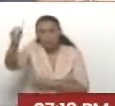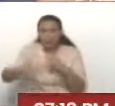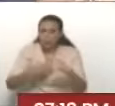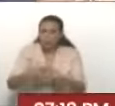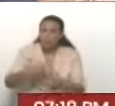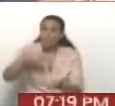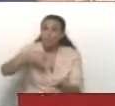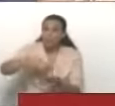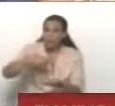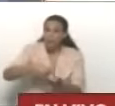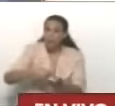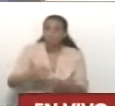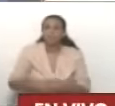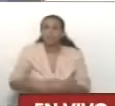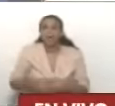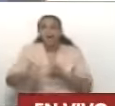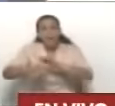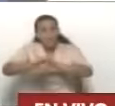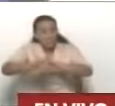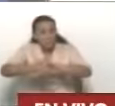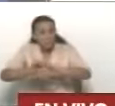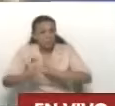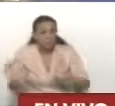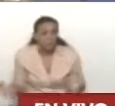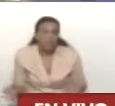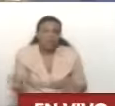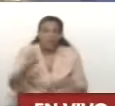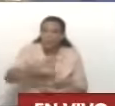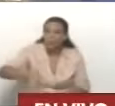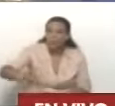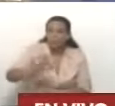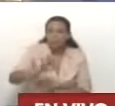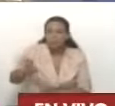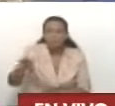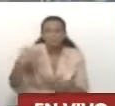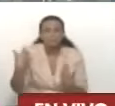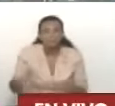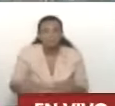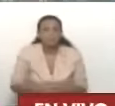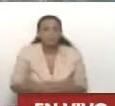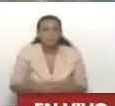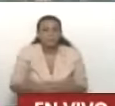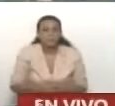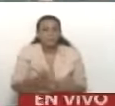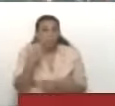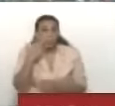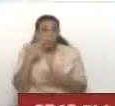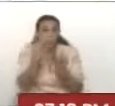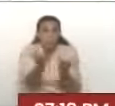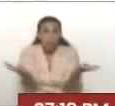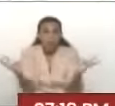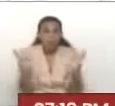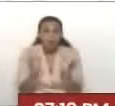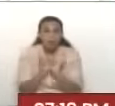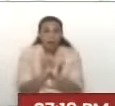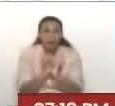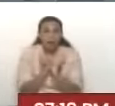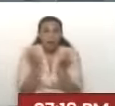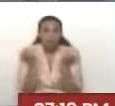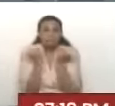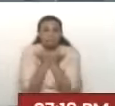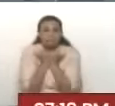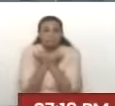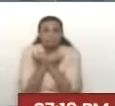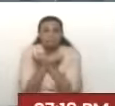Puerto Cabello, a Morrocoy, a toda esa zona, pues. Y se quedó pequeño